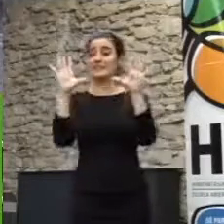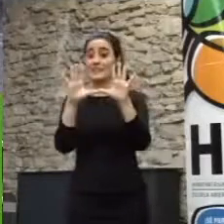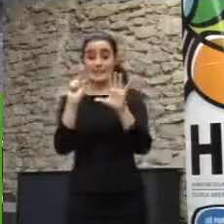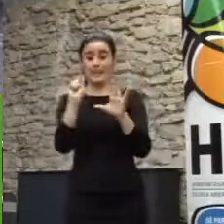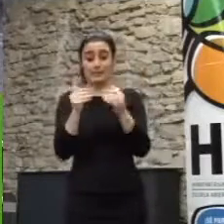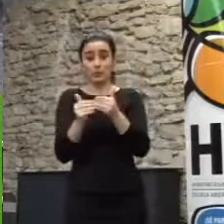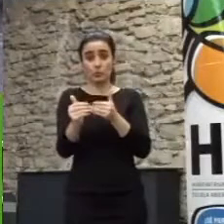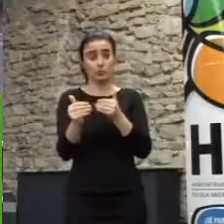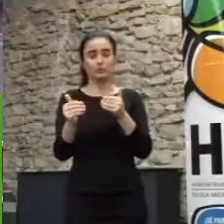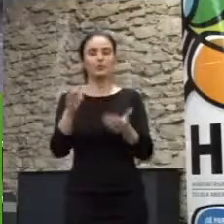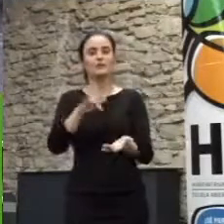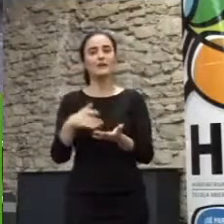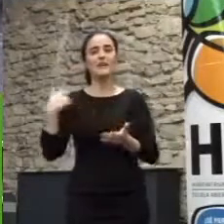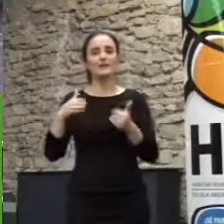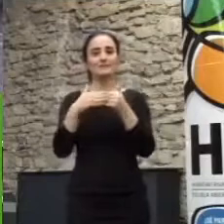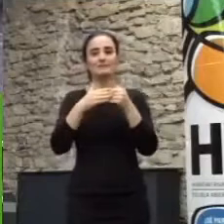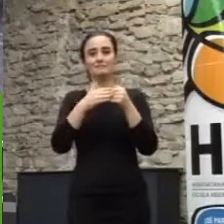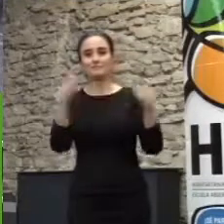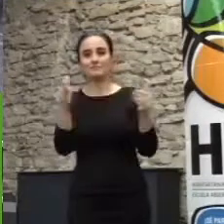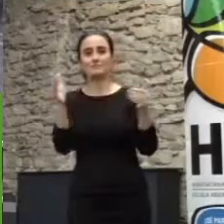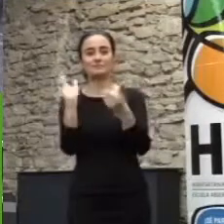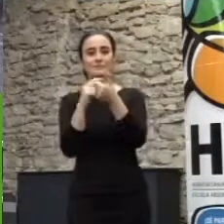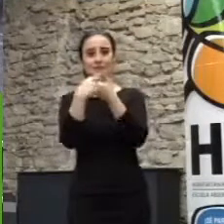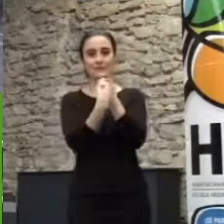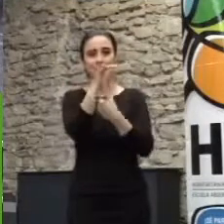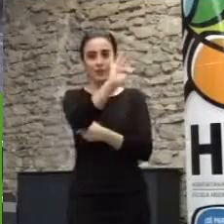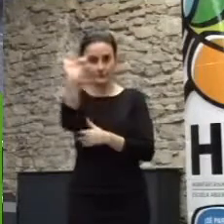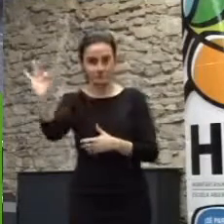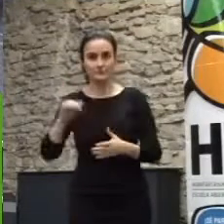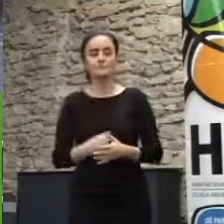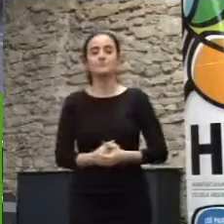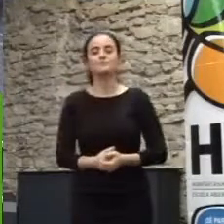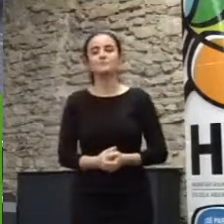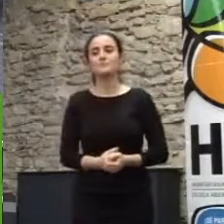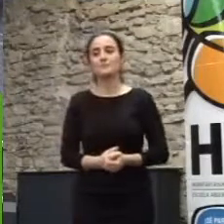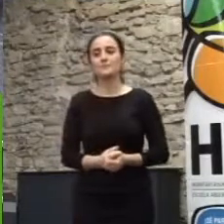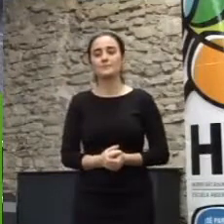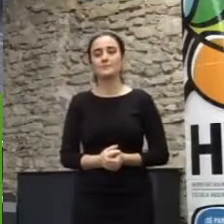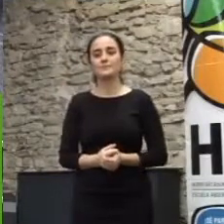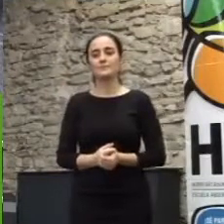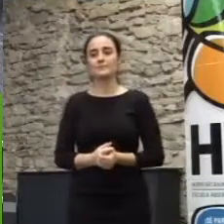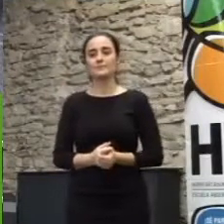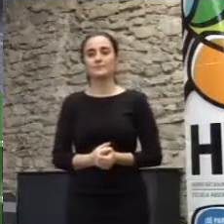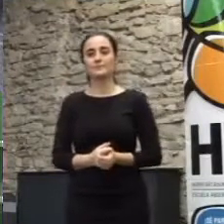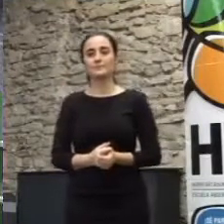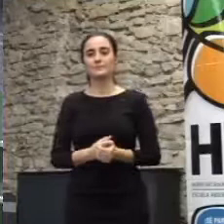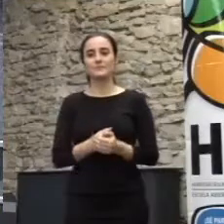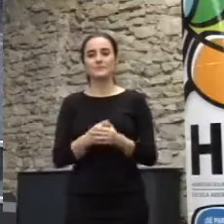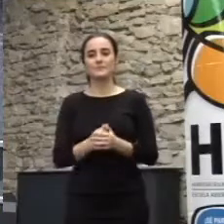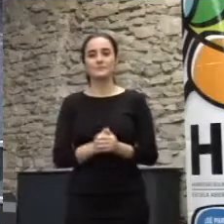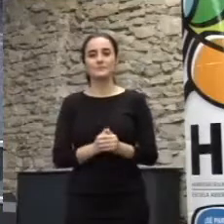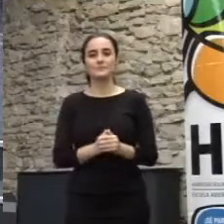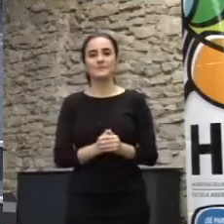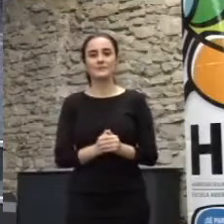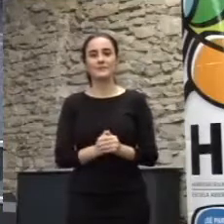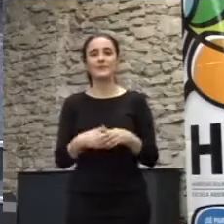abrir turno de intervención por parte de todas y todos vosotros. Hay